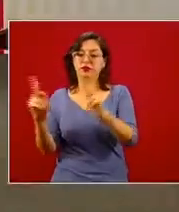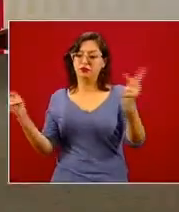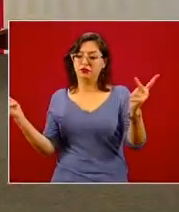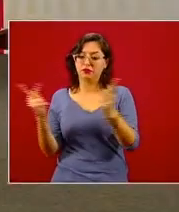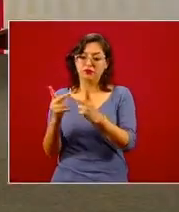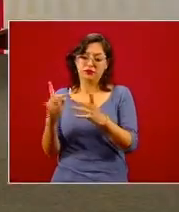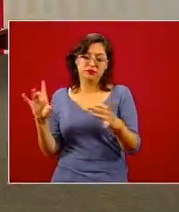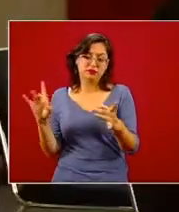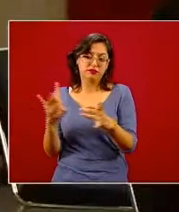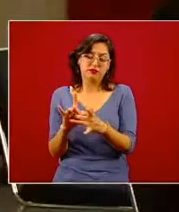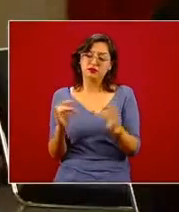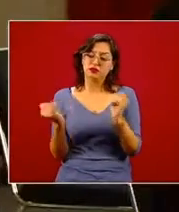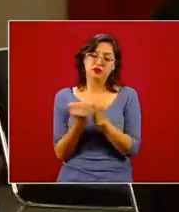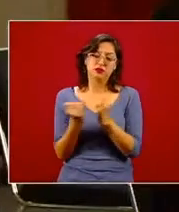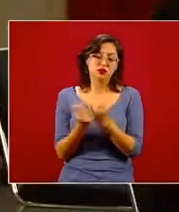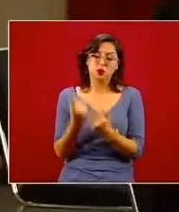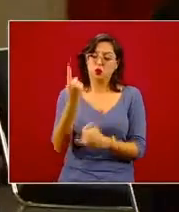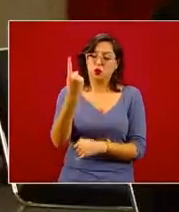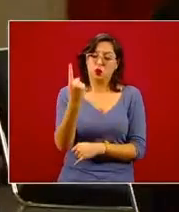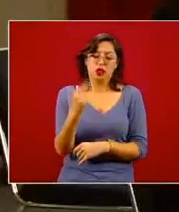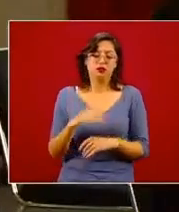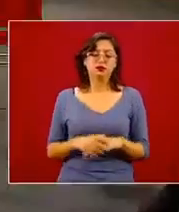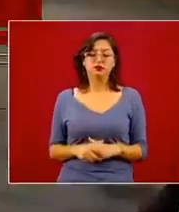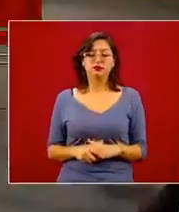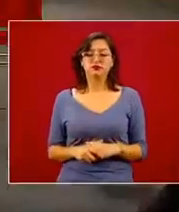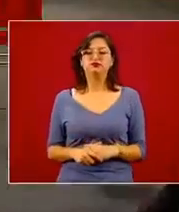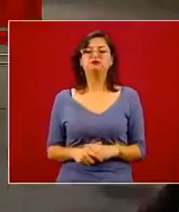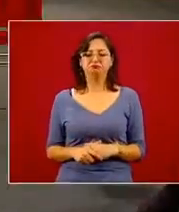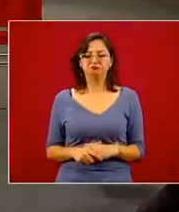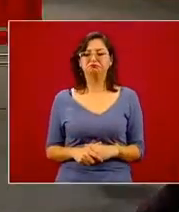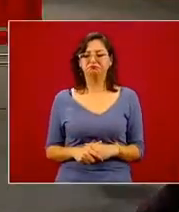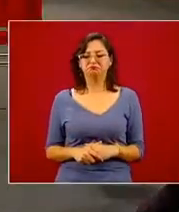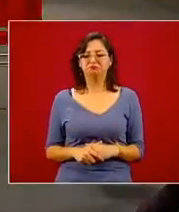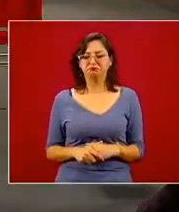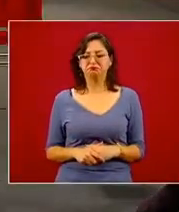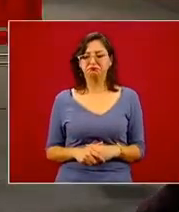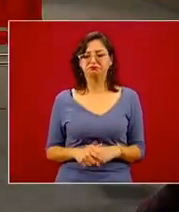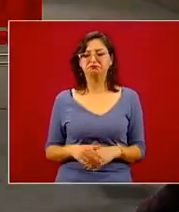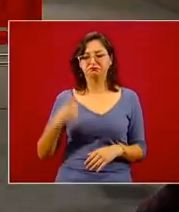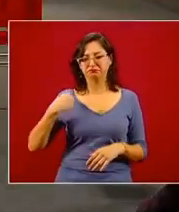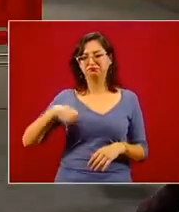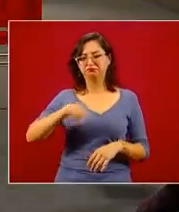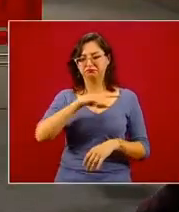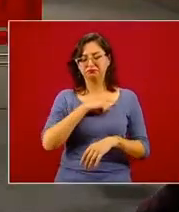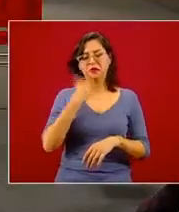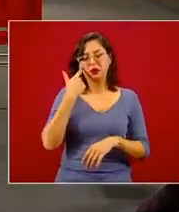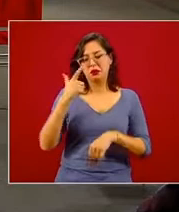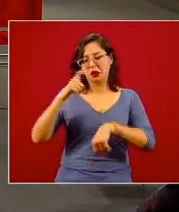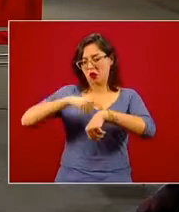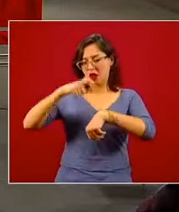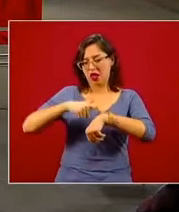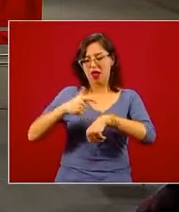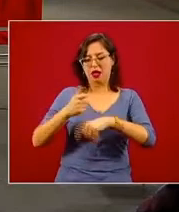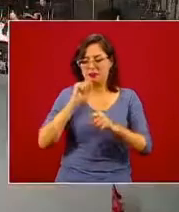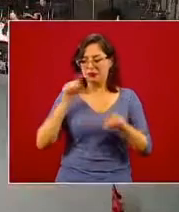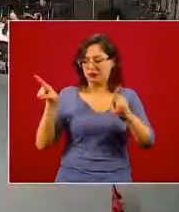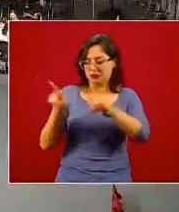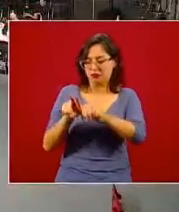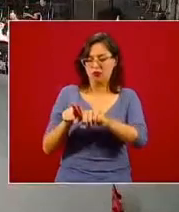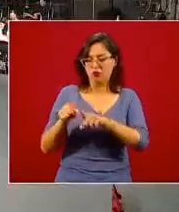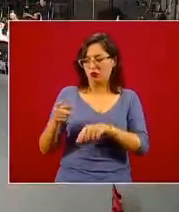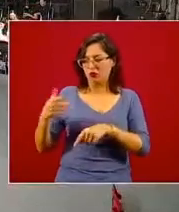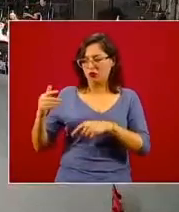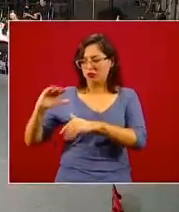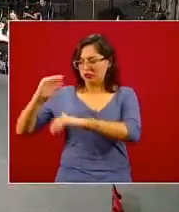tengamos just pues a tuviéramos comment una sola fuente. Gracias. Gracias. Vamos a procurar so que sea that el you could mismo find a way to horario make de them corte. match and so Andrea, that there is just one source for